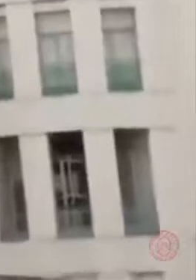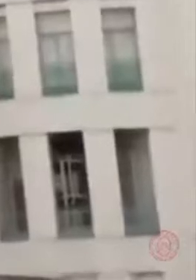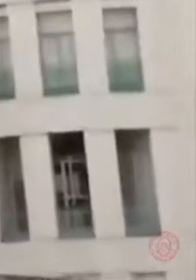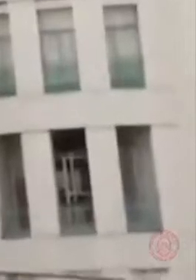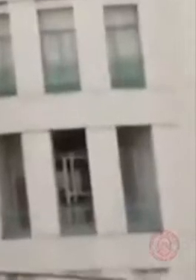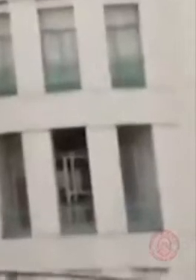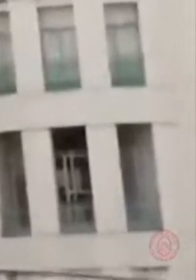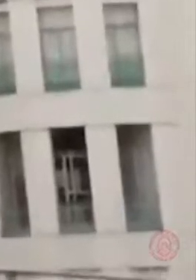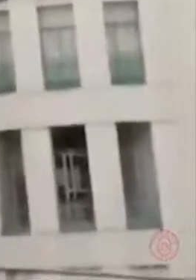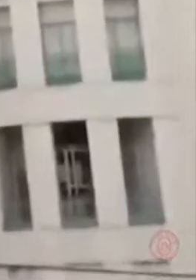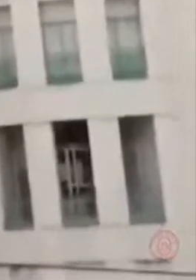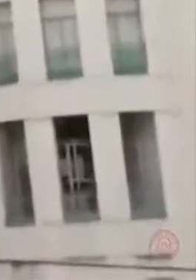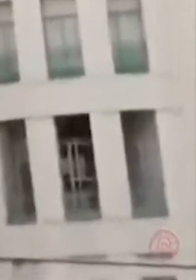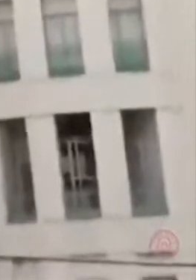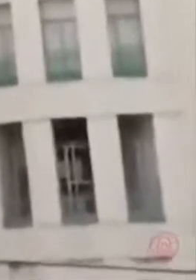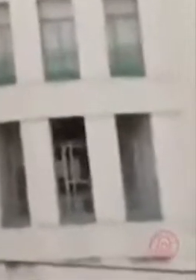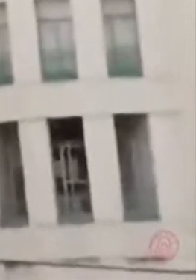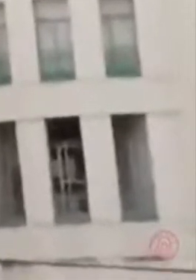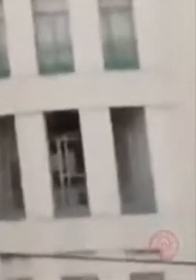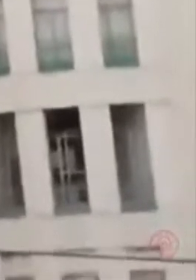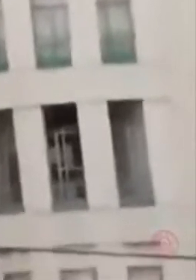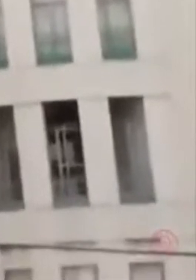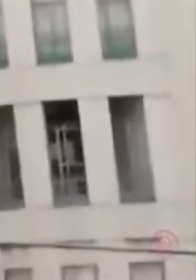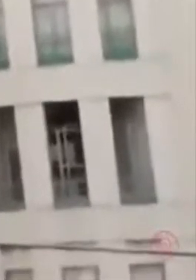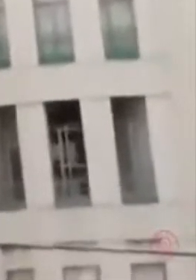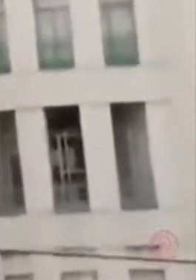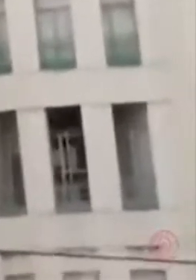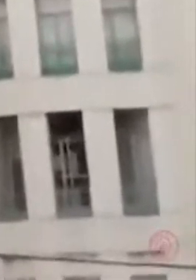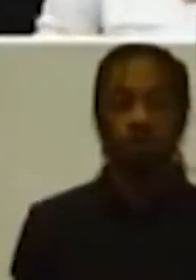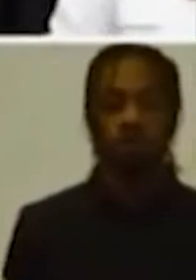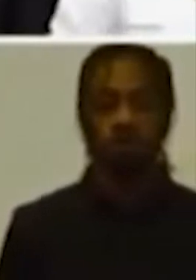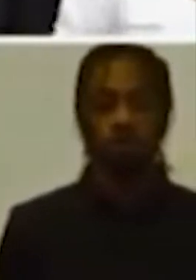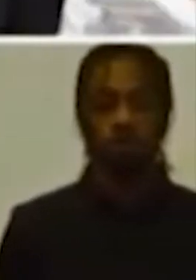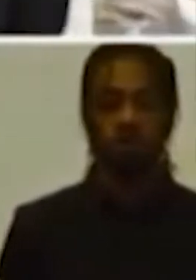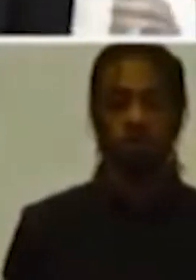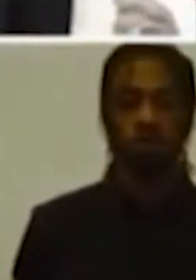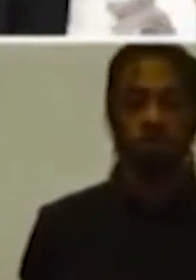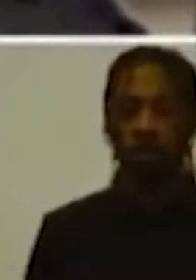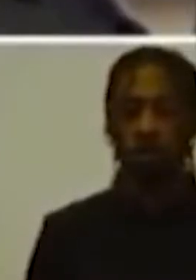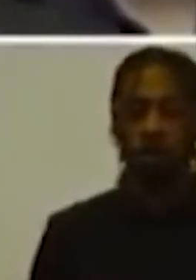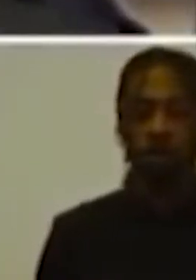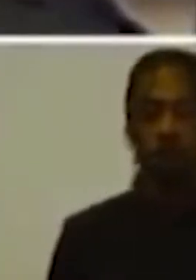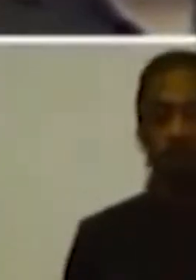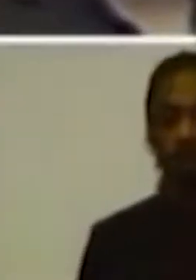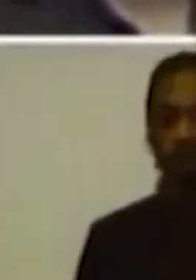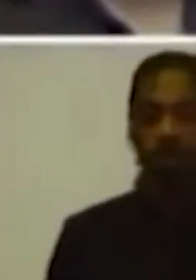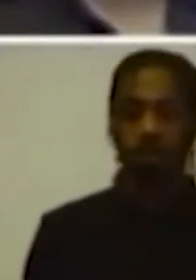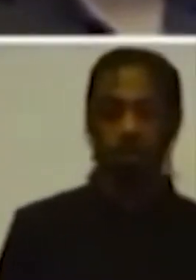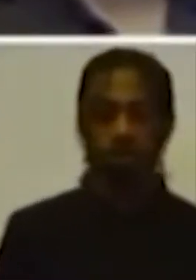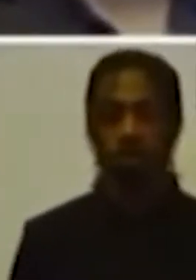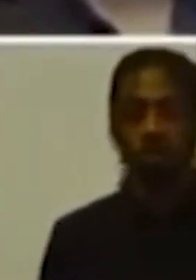el acto fue calificado como de inédito en la actual era democrática de brasil los manifestantes se concentraron para celebrar que casi un millón